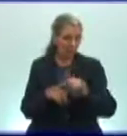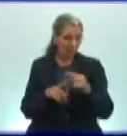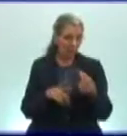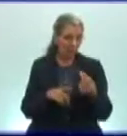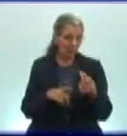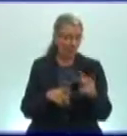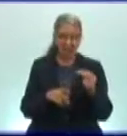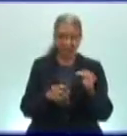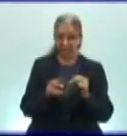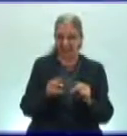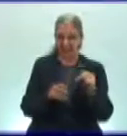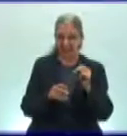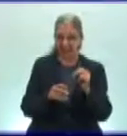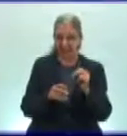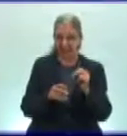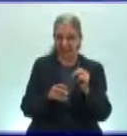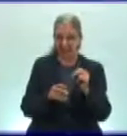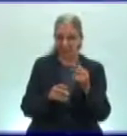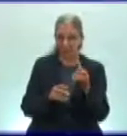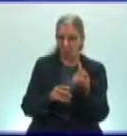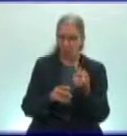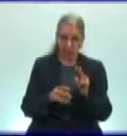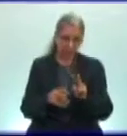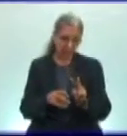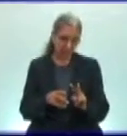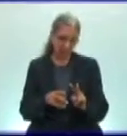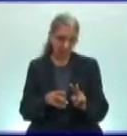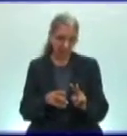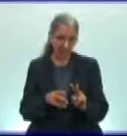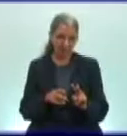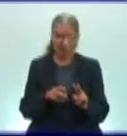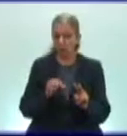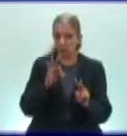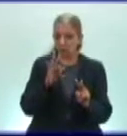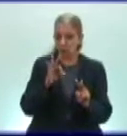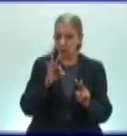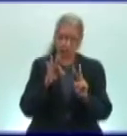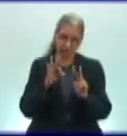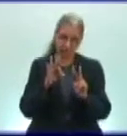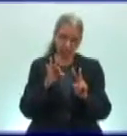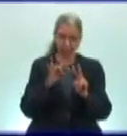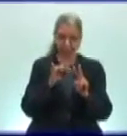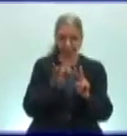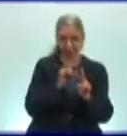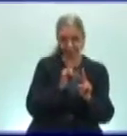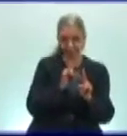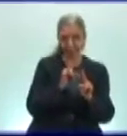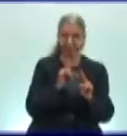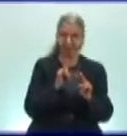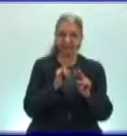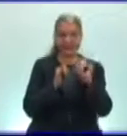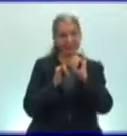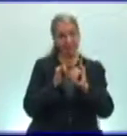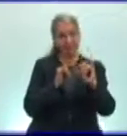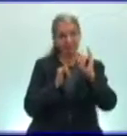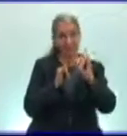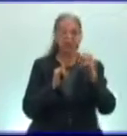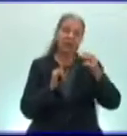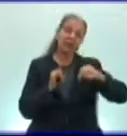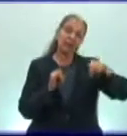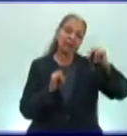el átomo de oxígeno en sus núcleos, como tiene 8 protones, tiene que tener 8 electrones en su